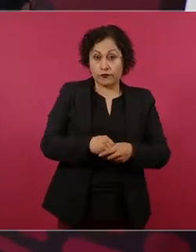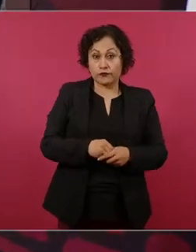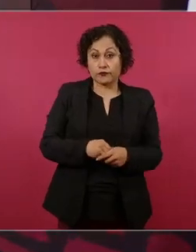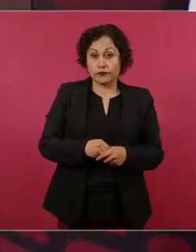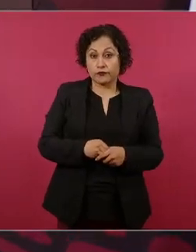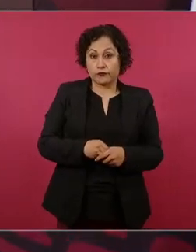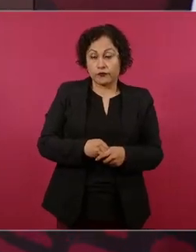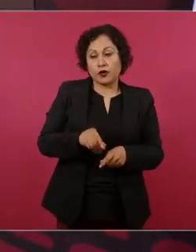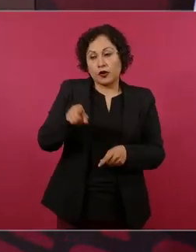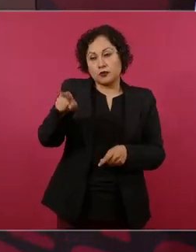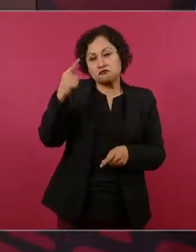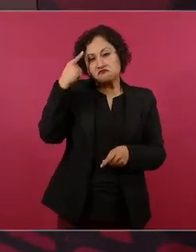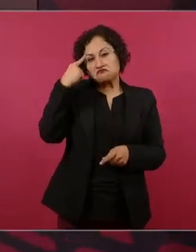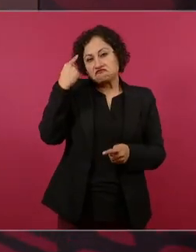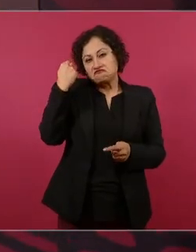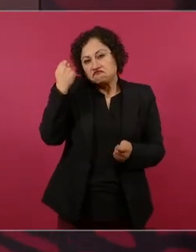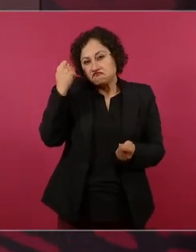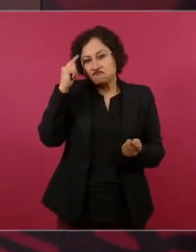y por otras cosas,